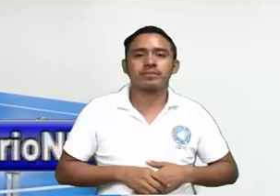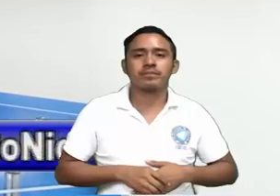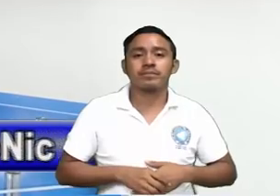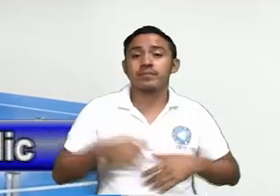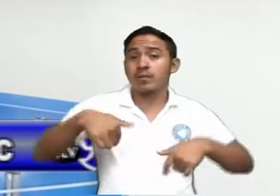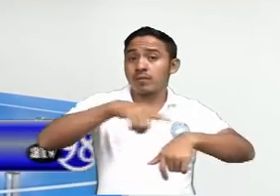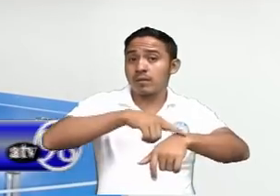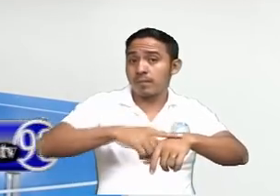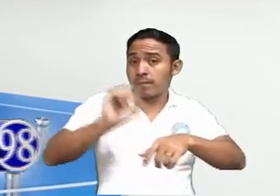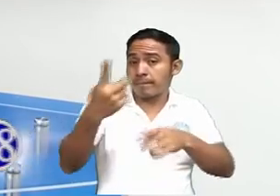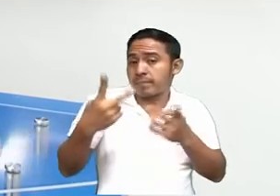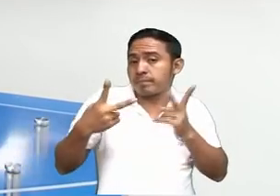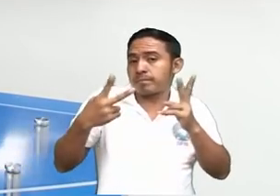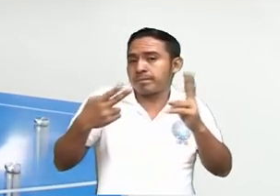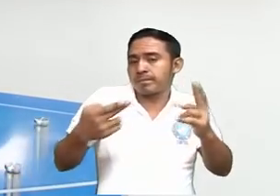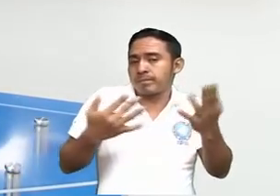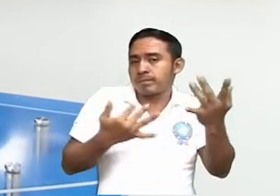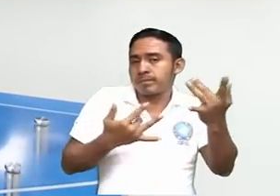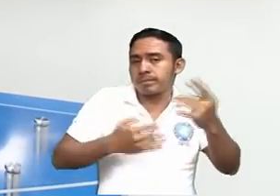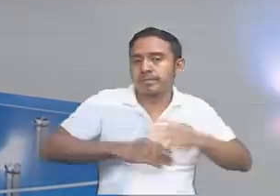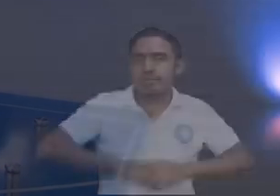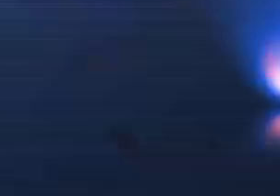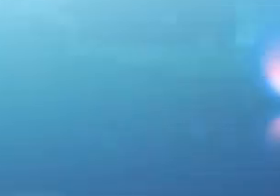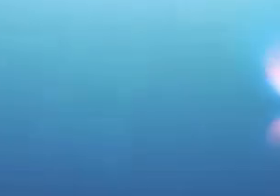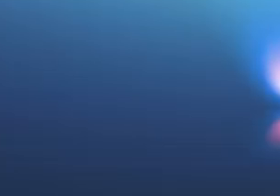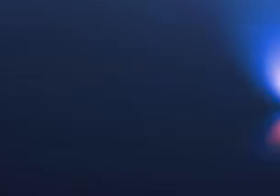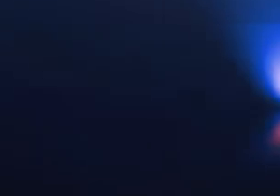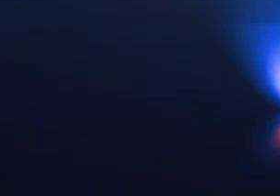Es tiempo de hacer nuestra primera pausa, pero ya volvemos.